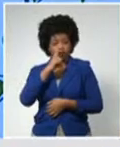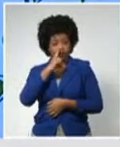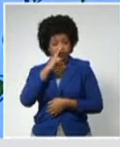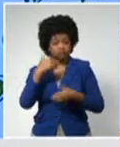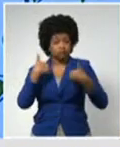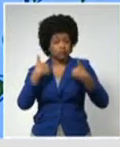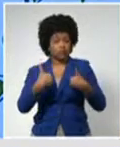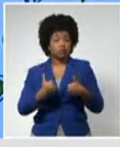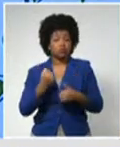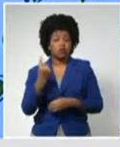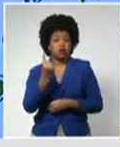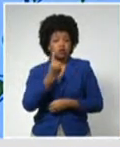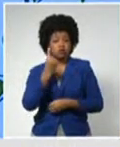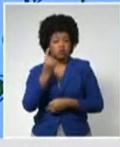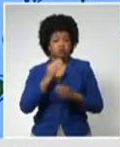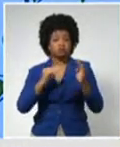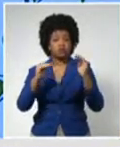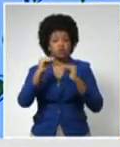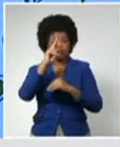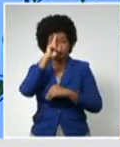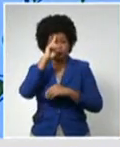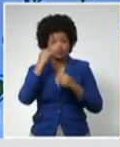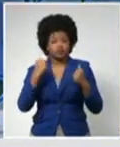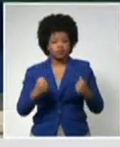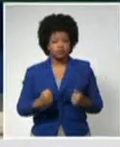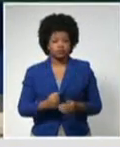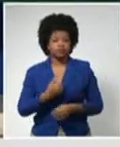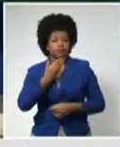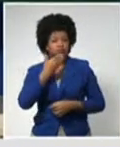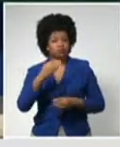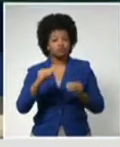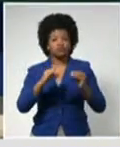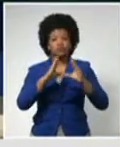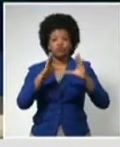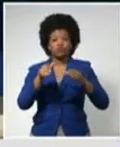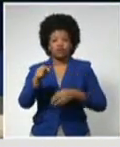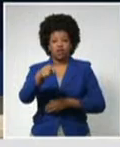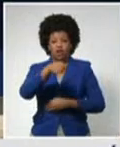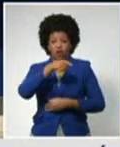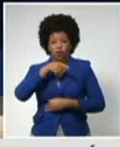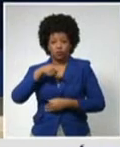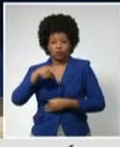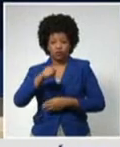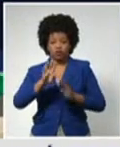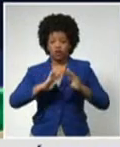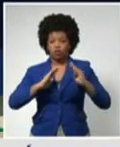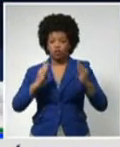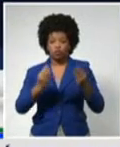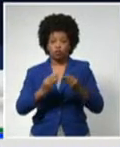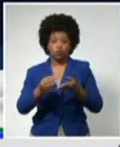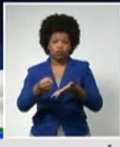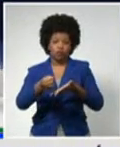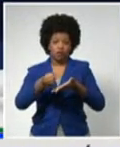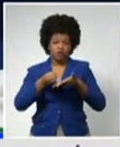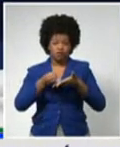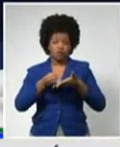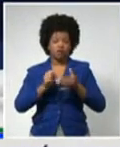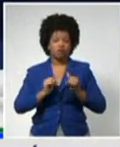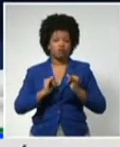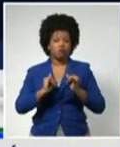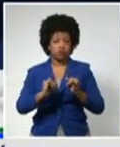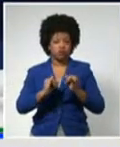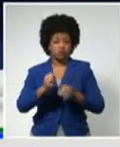Epidemiología del MINSAP. Doctor, los buenos días. Buenos días a ustedes, a todos los que permiten esta transmisión, a Gisela